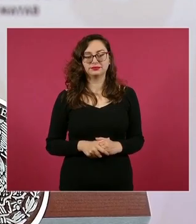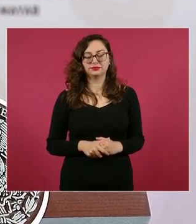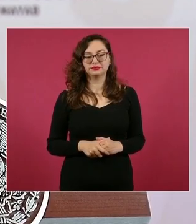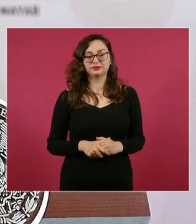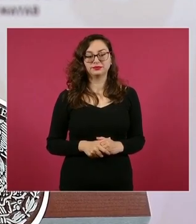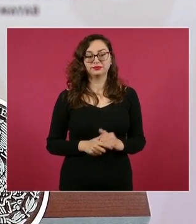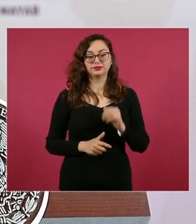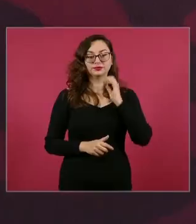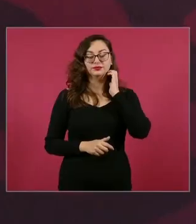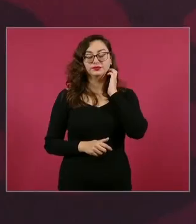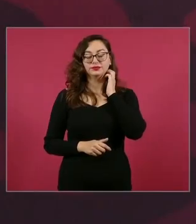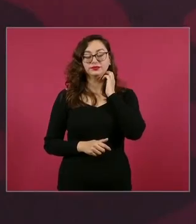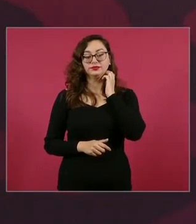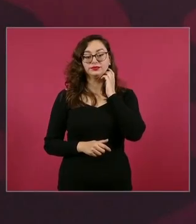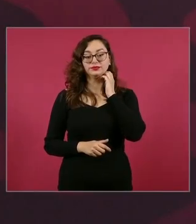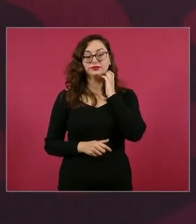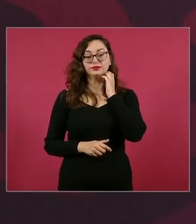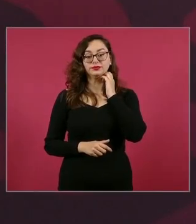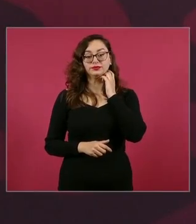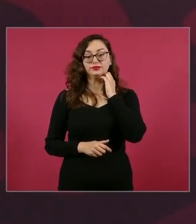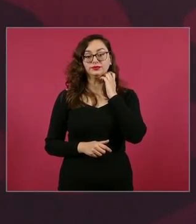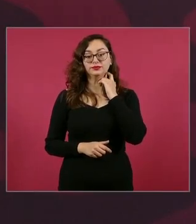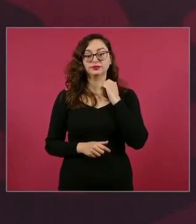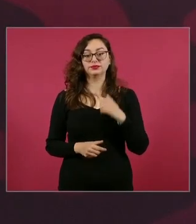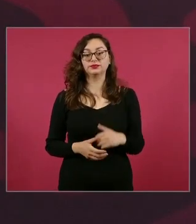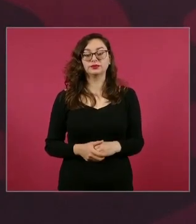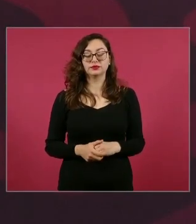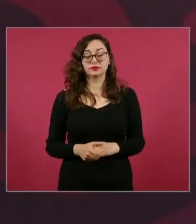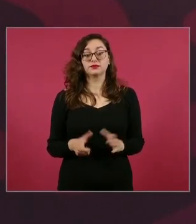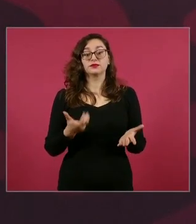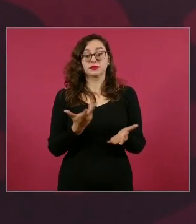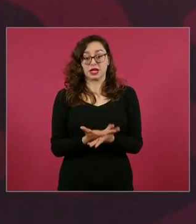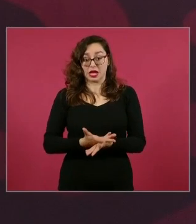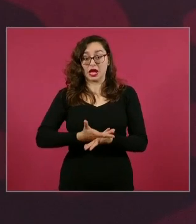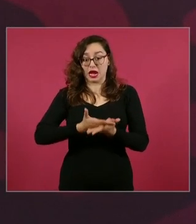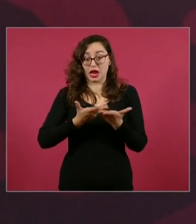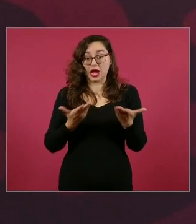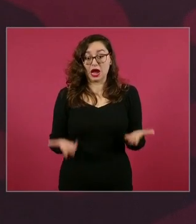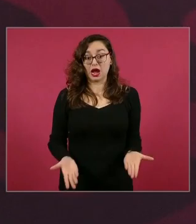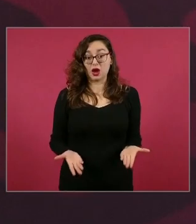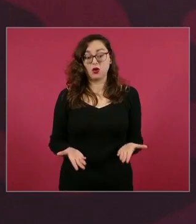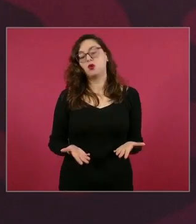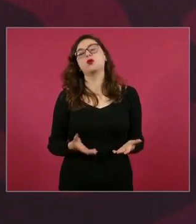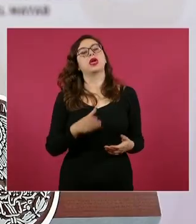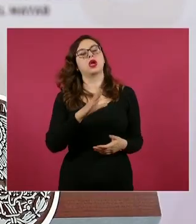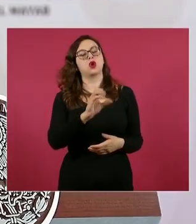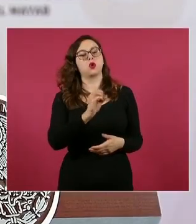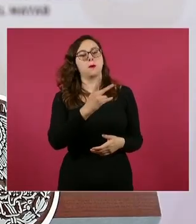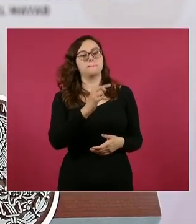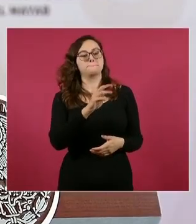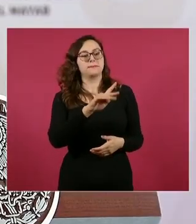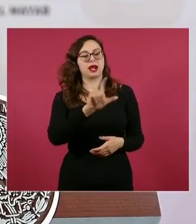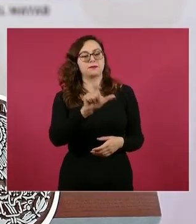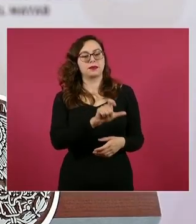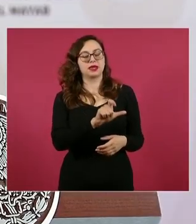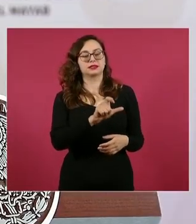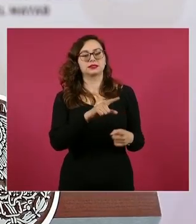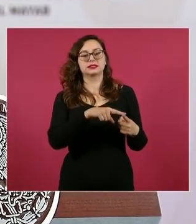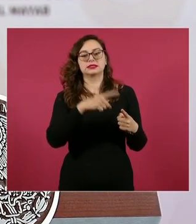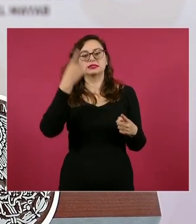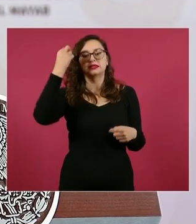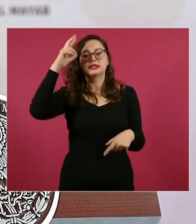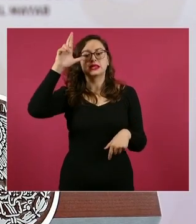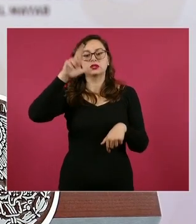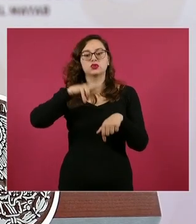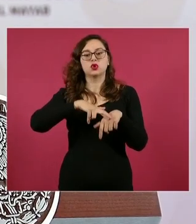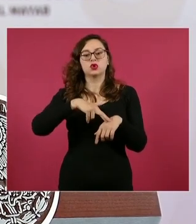este y no me extraña que el actual Quién es el actual director